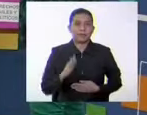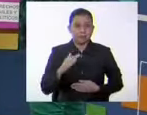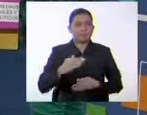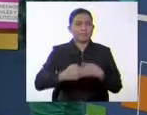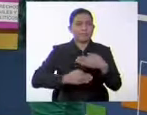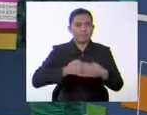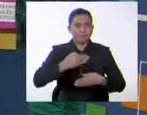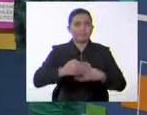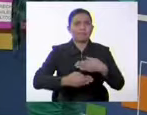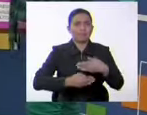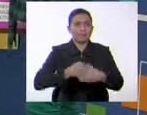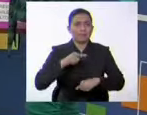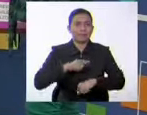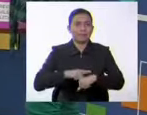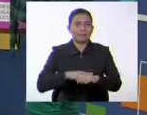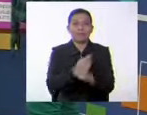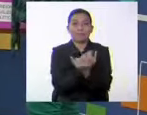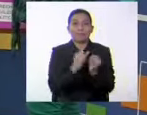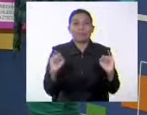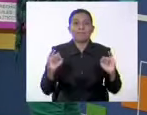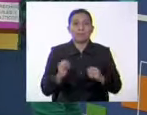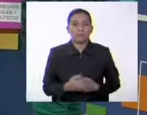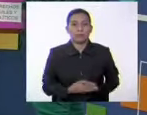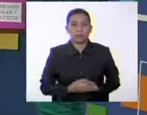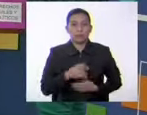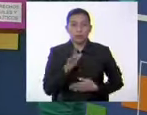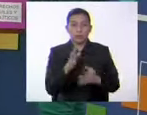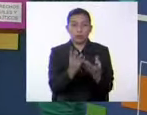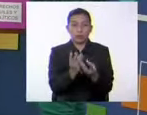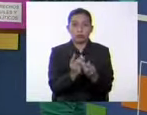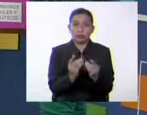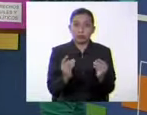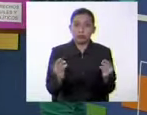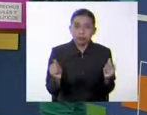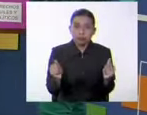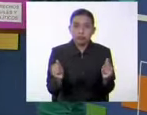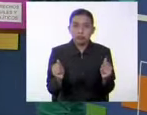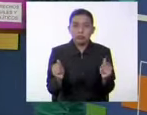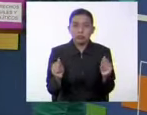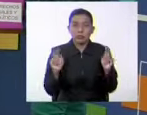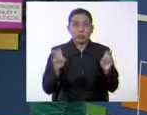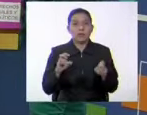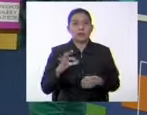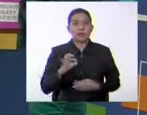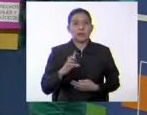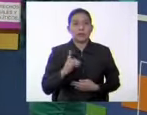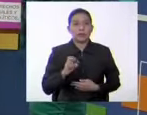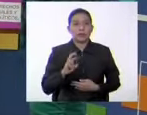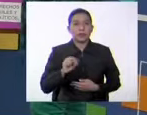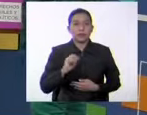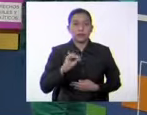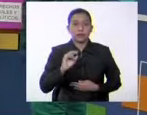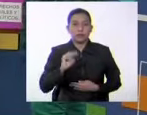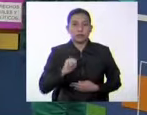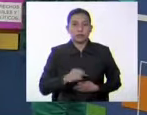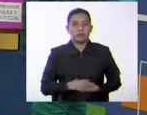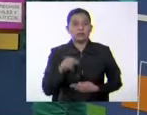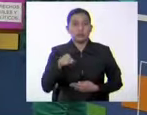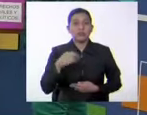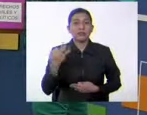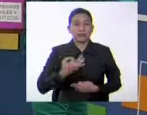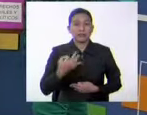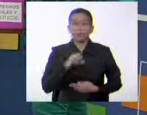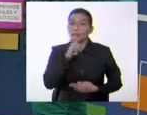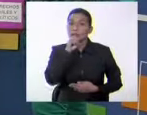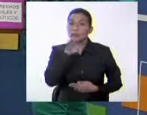procesos y esa disolución, digamos, de la federación, es necesario